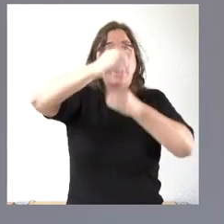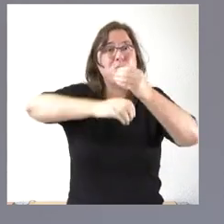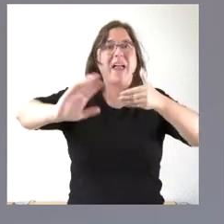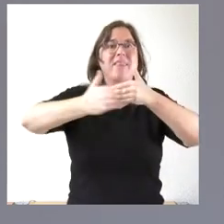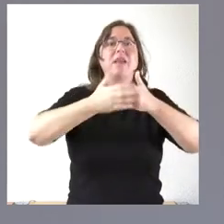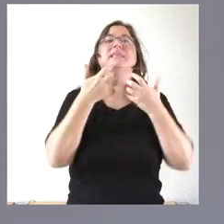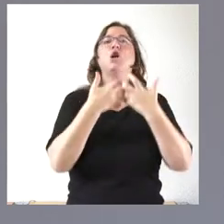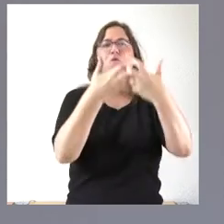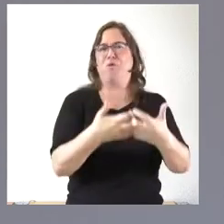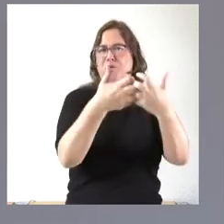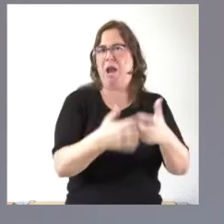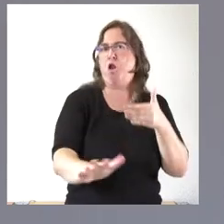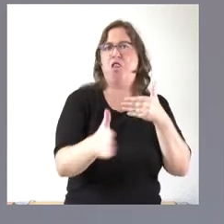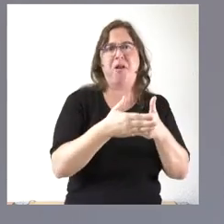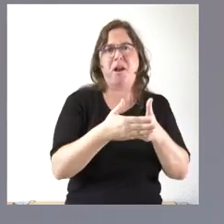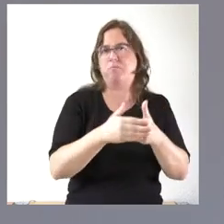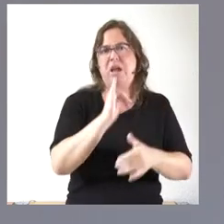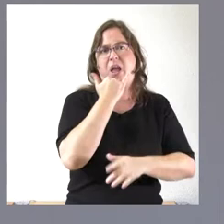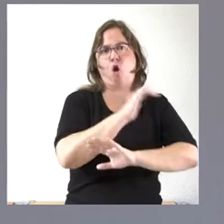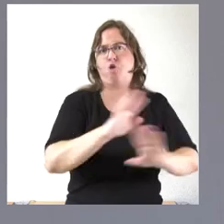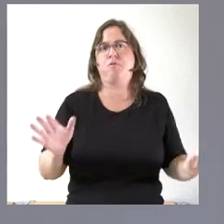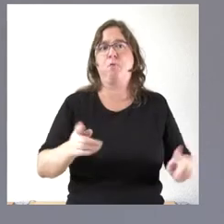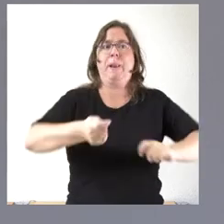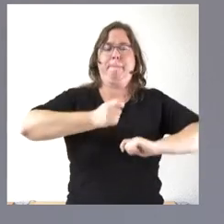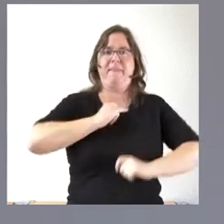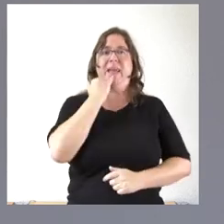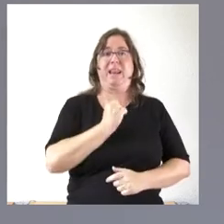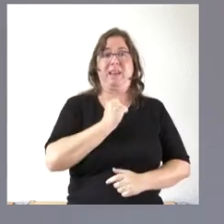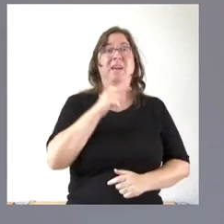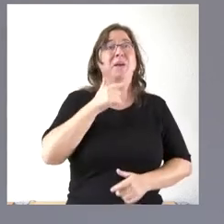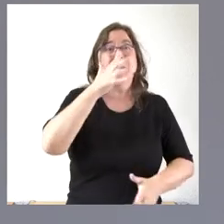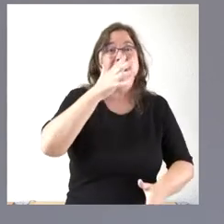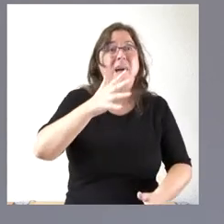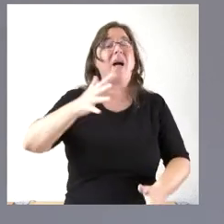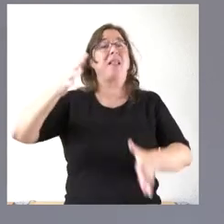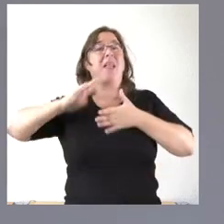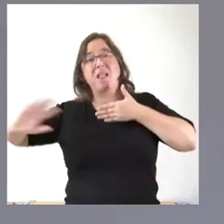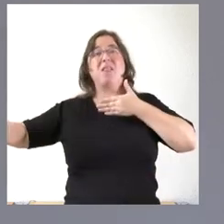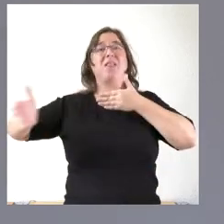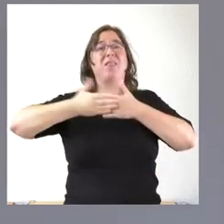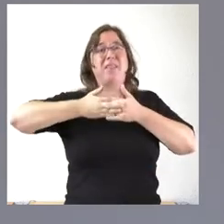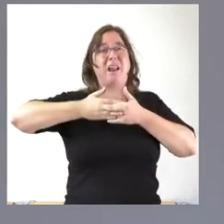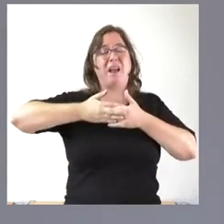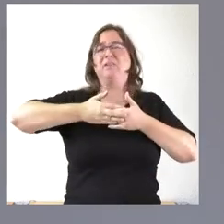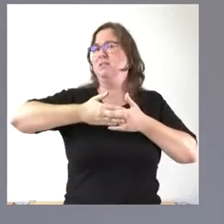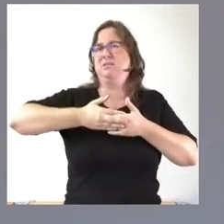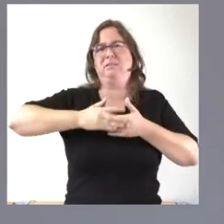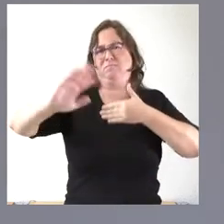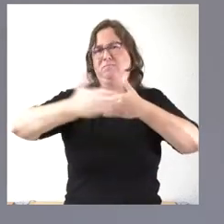funcionando y que nos están promoviendo energía. Fue un error cerrar anticipadamente en su momento Garoña, de aquella forma